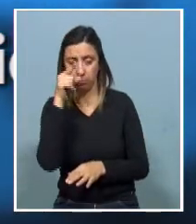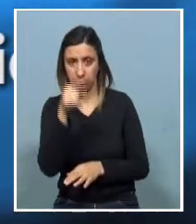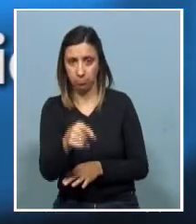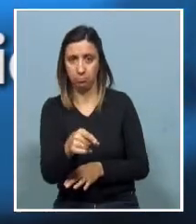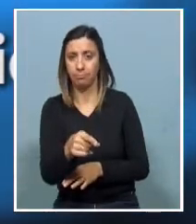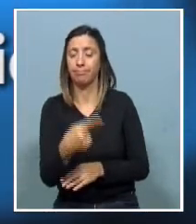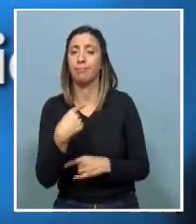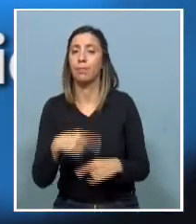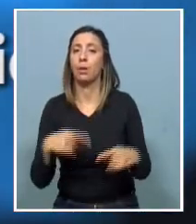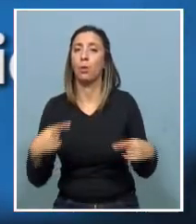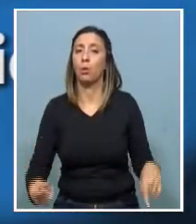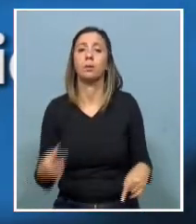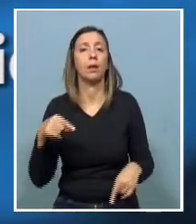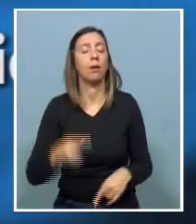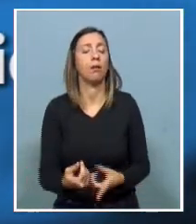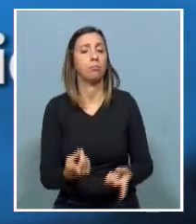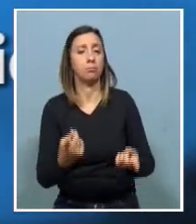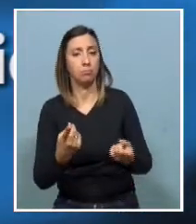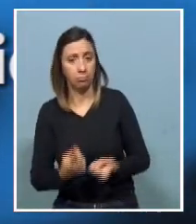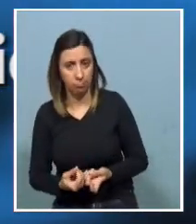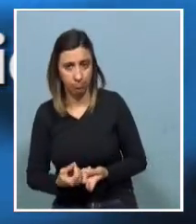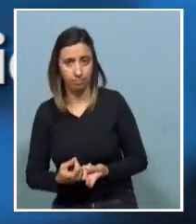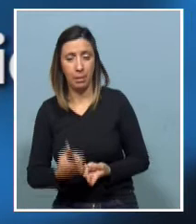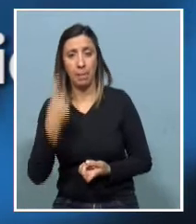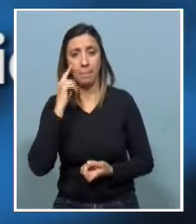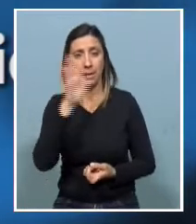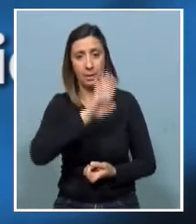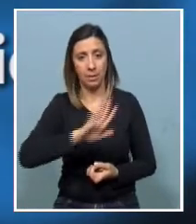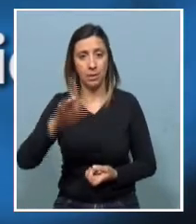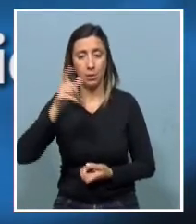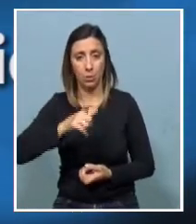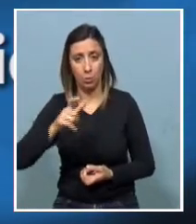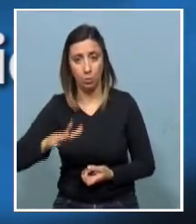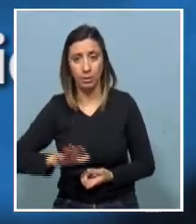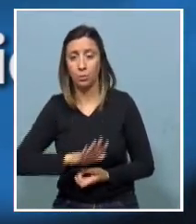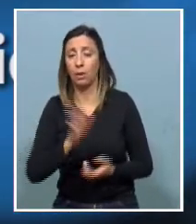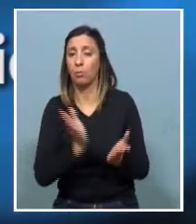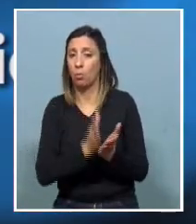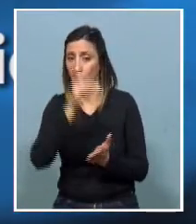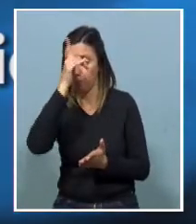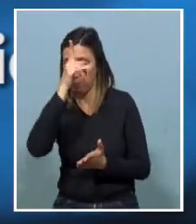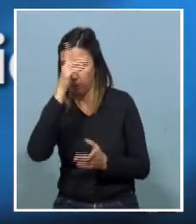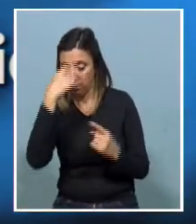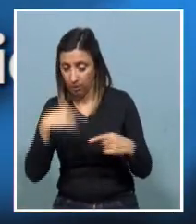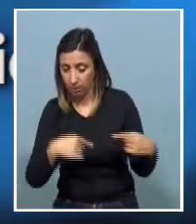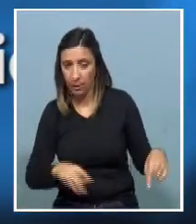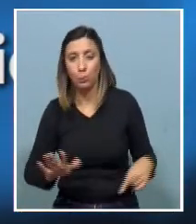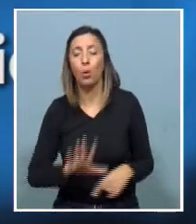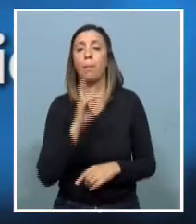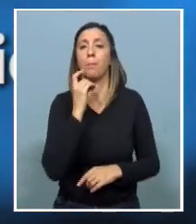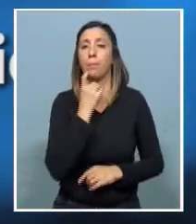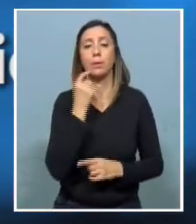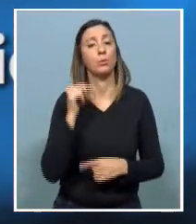una demanda. Ahora estamos expandiéndonos casi a 1.500 en todo el territorio provincial, aspirantes de formarlo, así